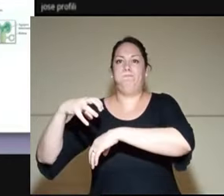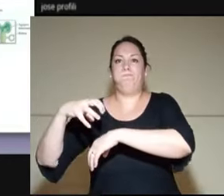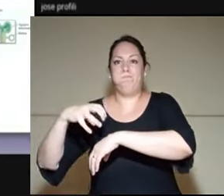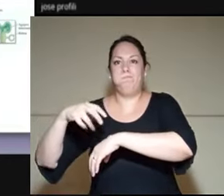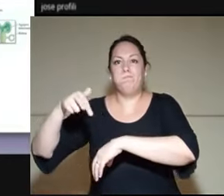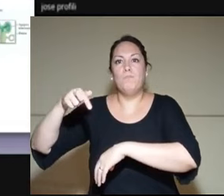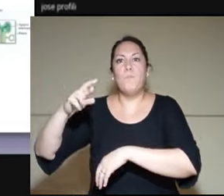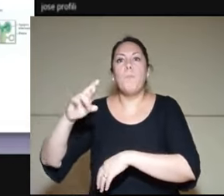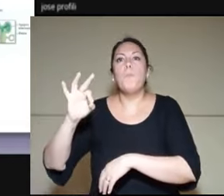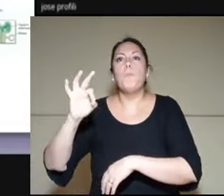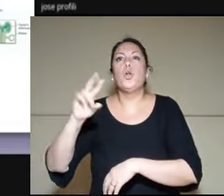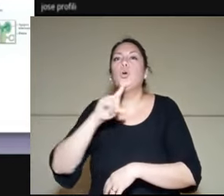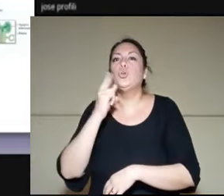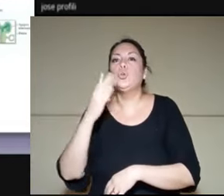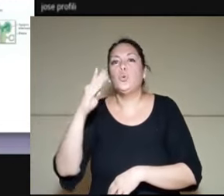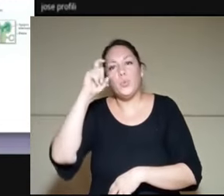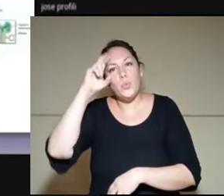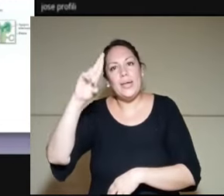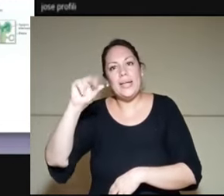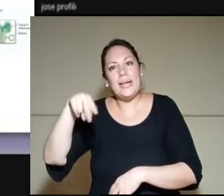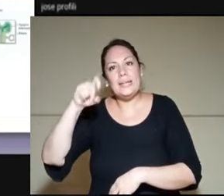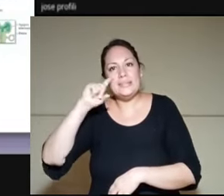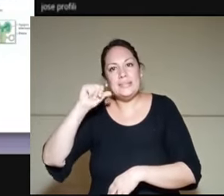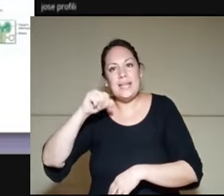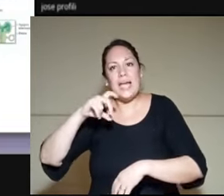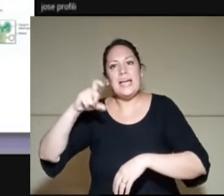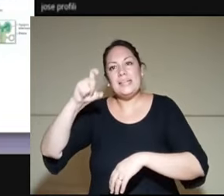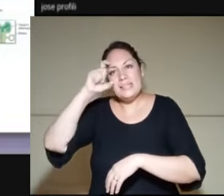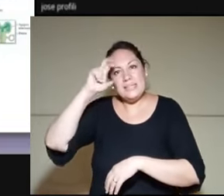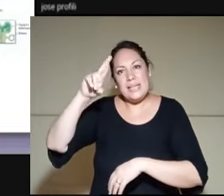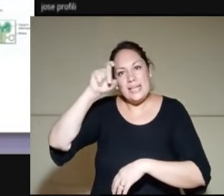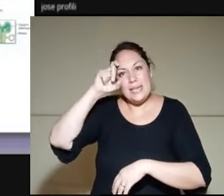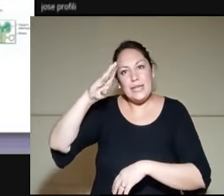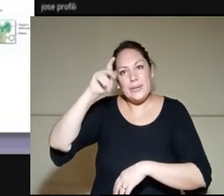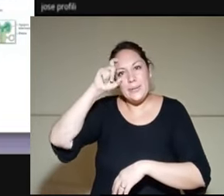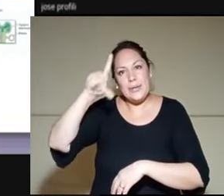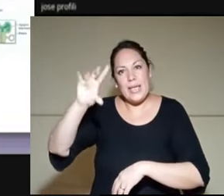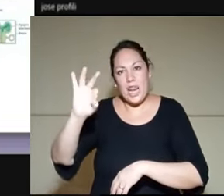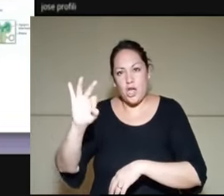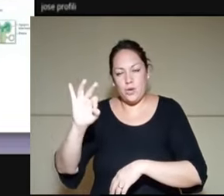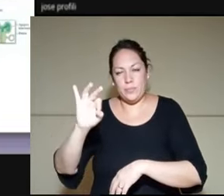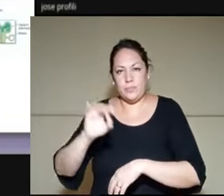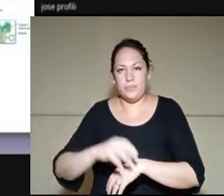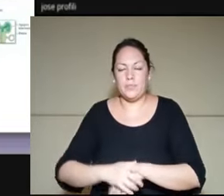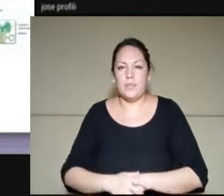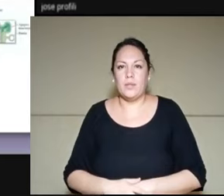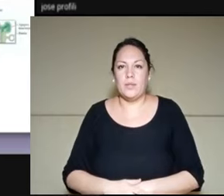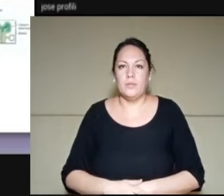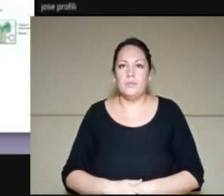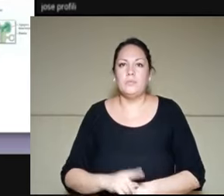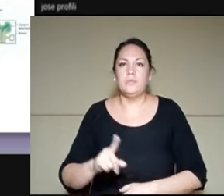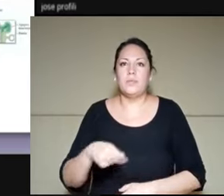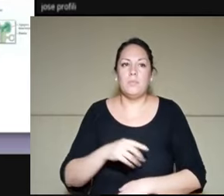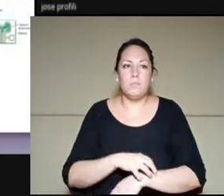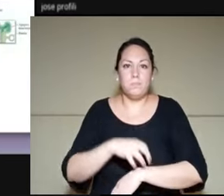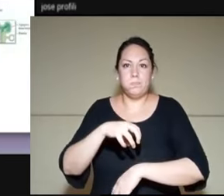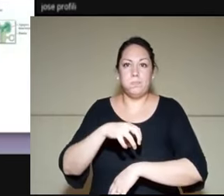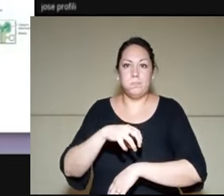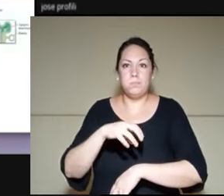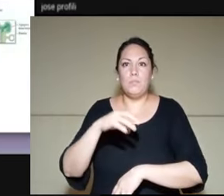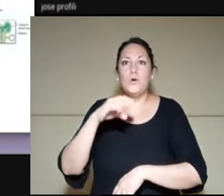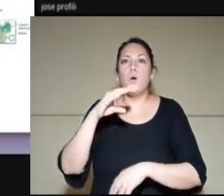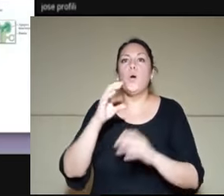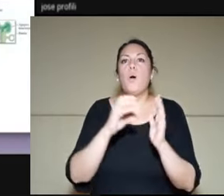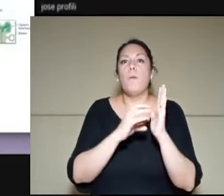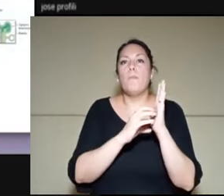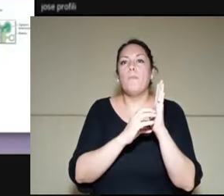la protuberancia y el cerebelo. Y el mielencéfalo, que es la otra vesícula secundaria, va a dar origen a lo que es el